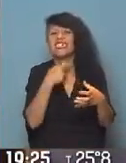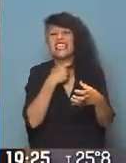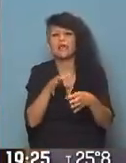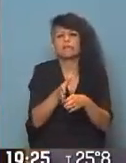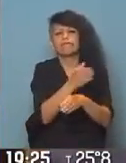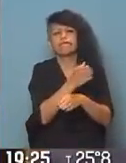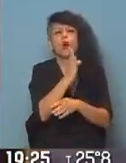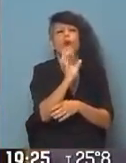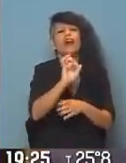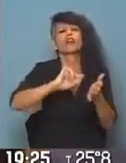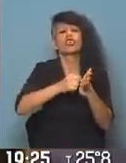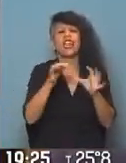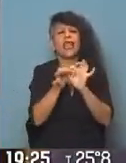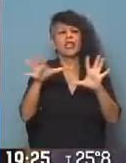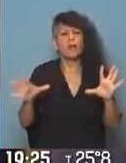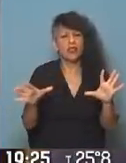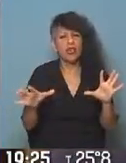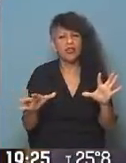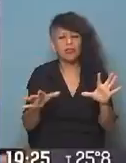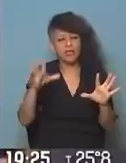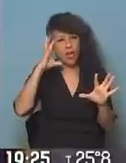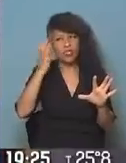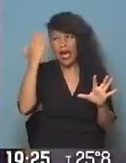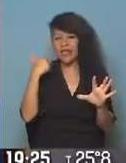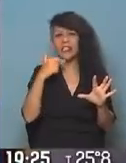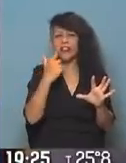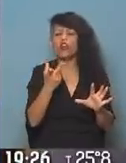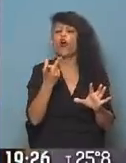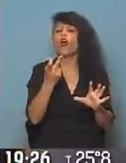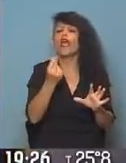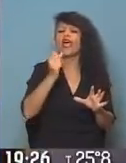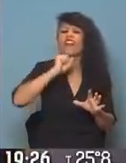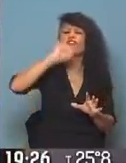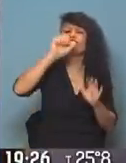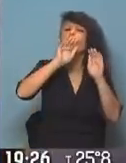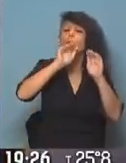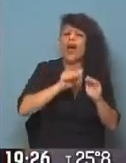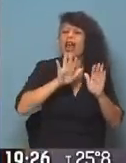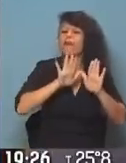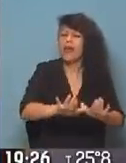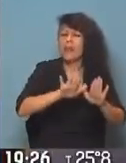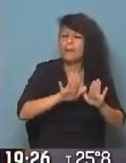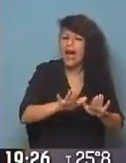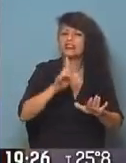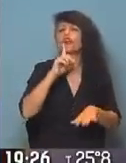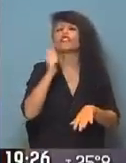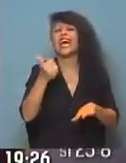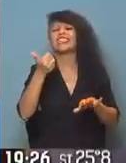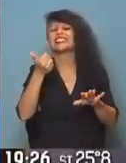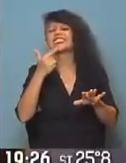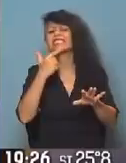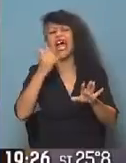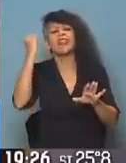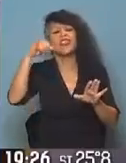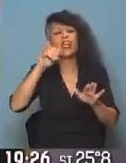el 28 de diciembre donde la política priorizó bajemos la inflación va despacio bajemos las tasas de interés y después nos llevó